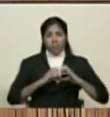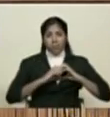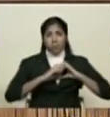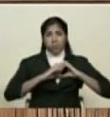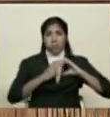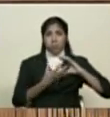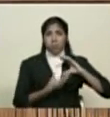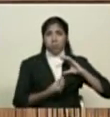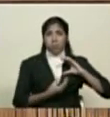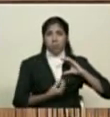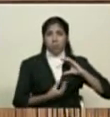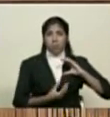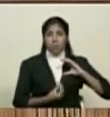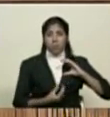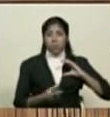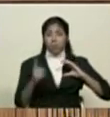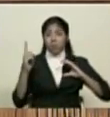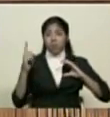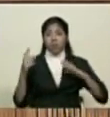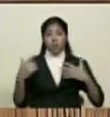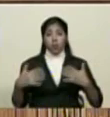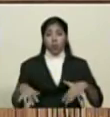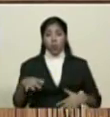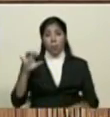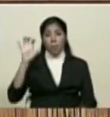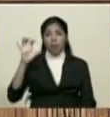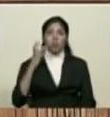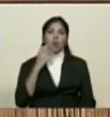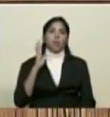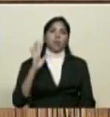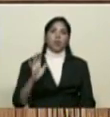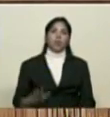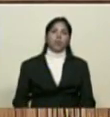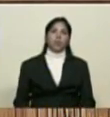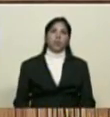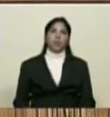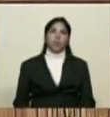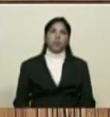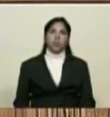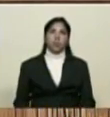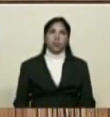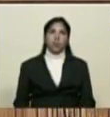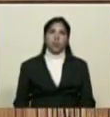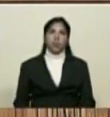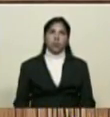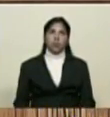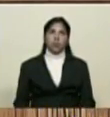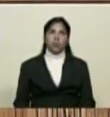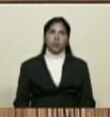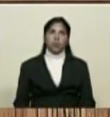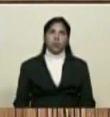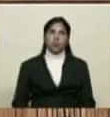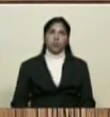Ministerio Público engavetó. Por ejemplo, un caso globalmente